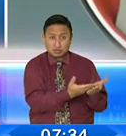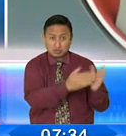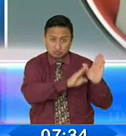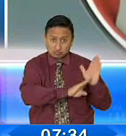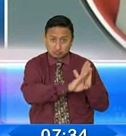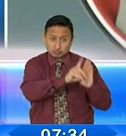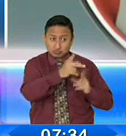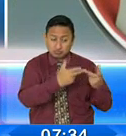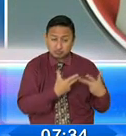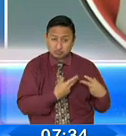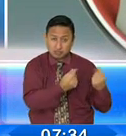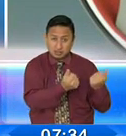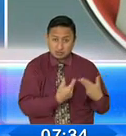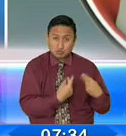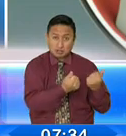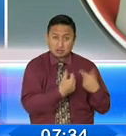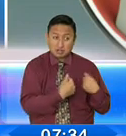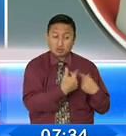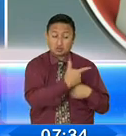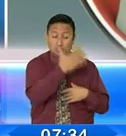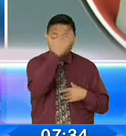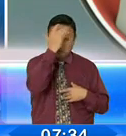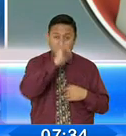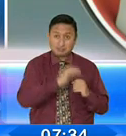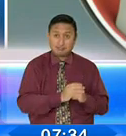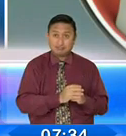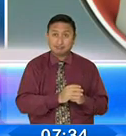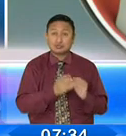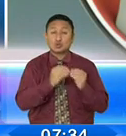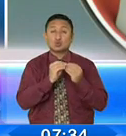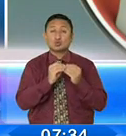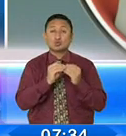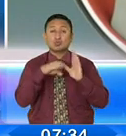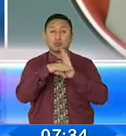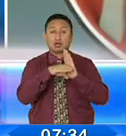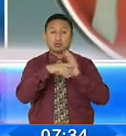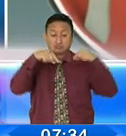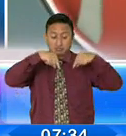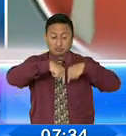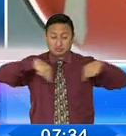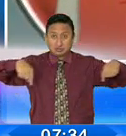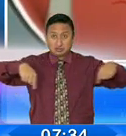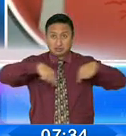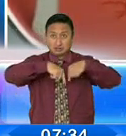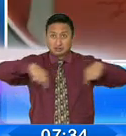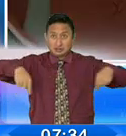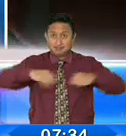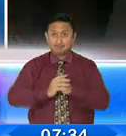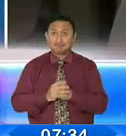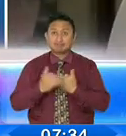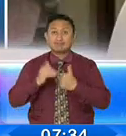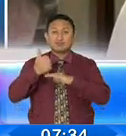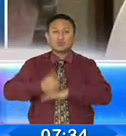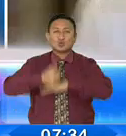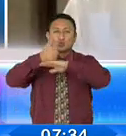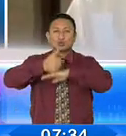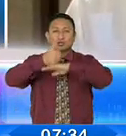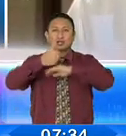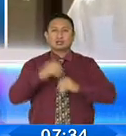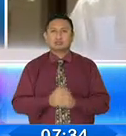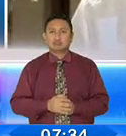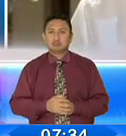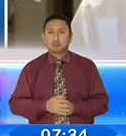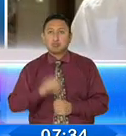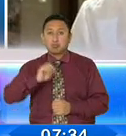gastos económicos que representa la enfermedad, ahí está en la cuenta de ahorros. Y también hacemos un llamado a las autoridades pertinentes para que se